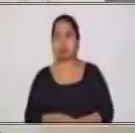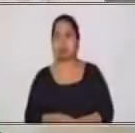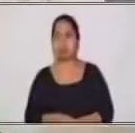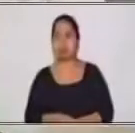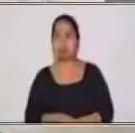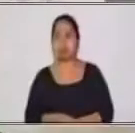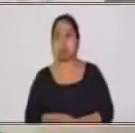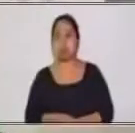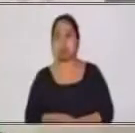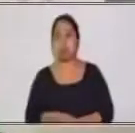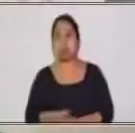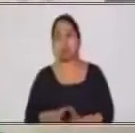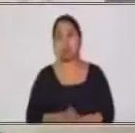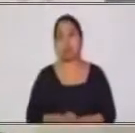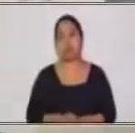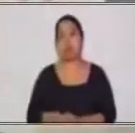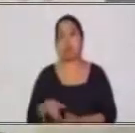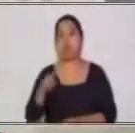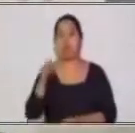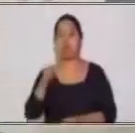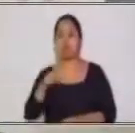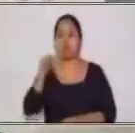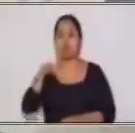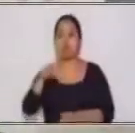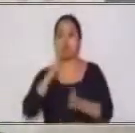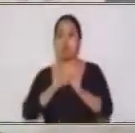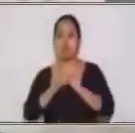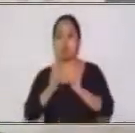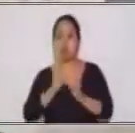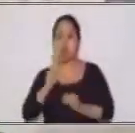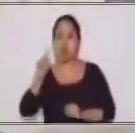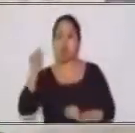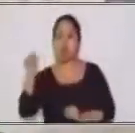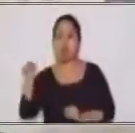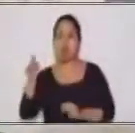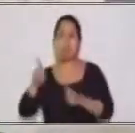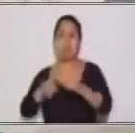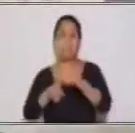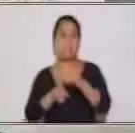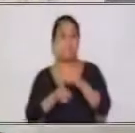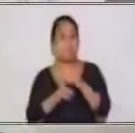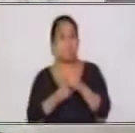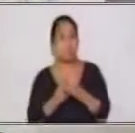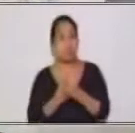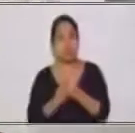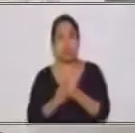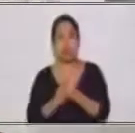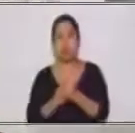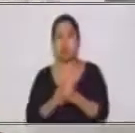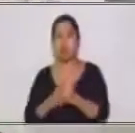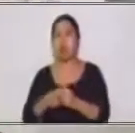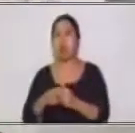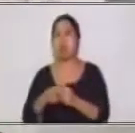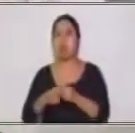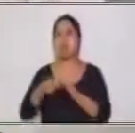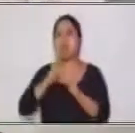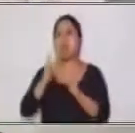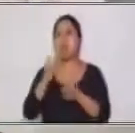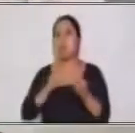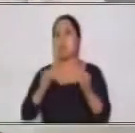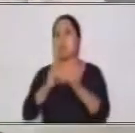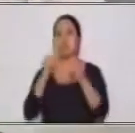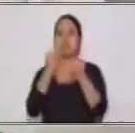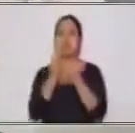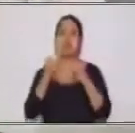contexto del romanticismo podemos hablar que aquí existía una efervescencia en la independencia. ¿Qué quiere decir